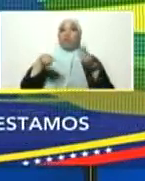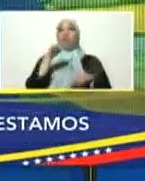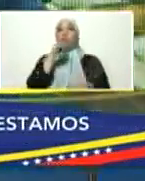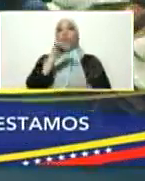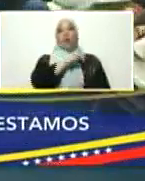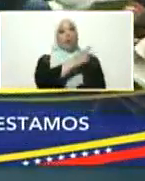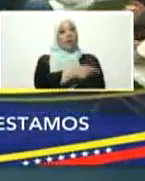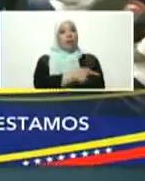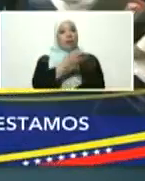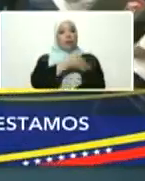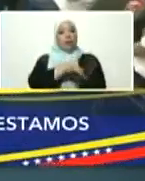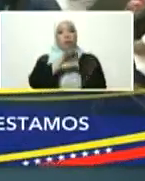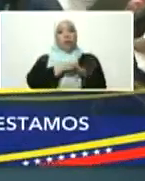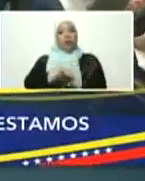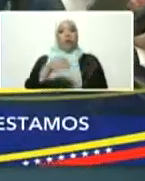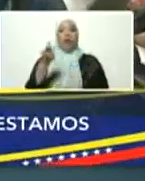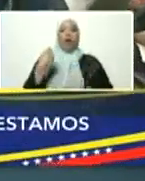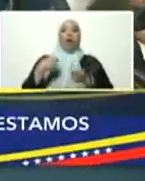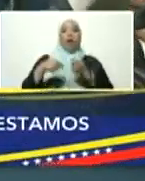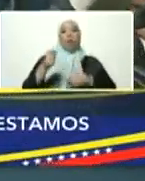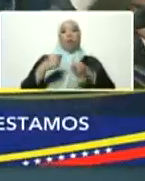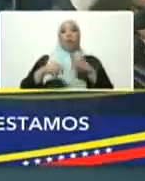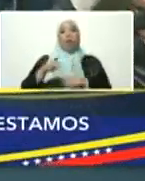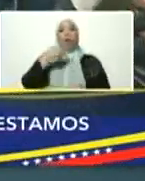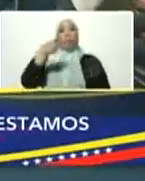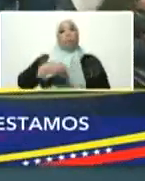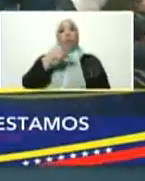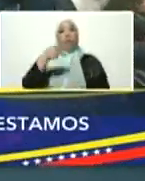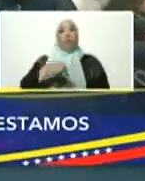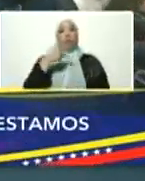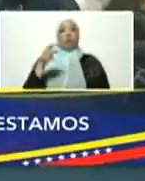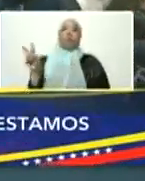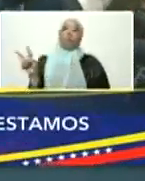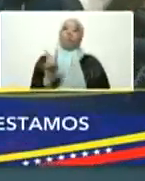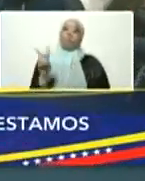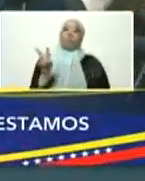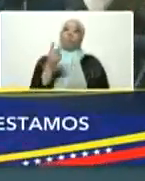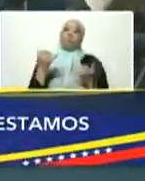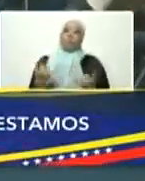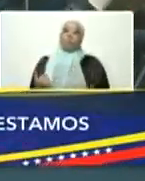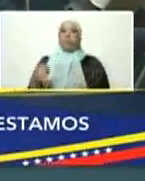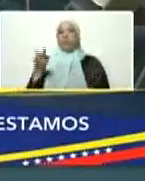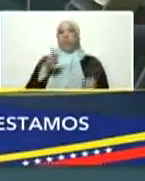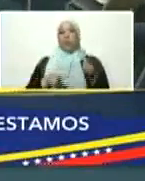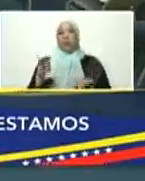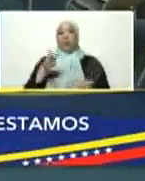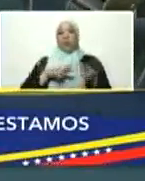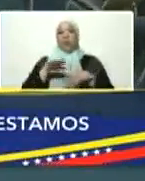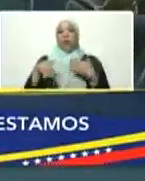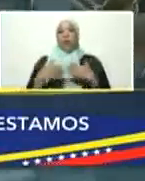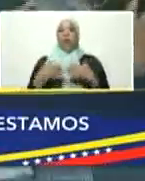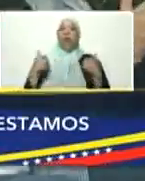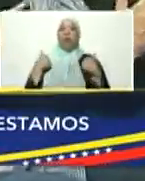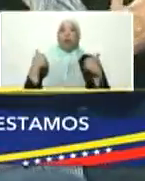fuerzas sociales, económicas, políticas. Venezuela está expandiendo toda su